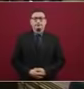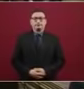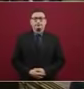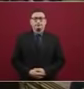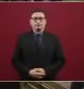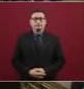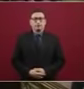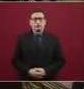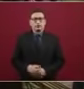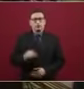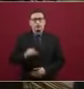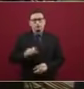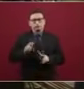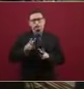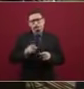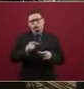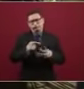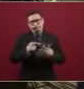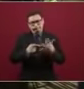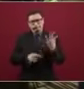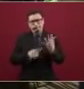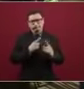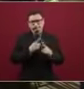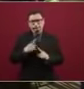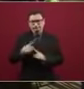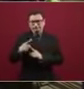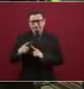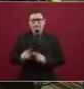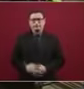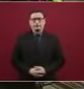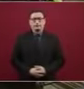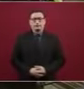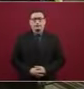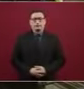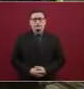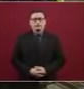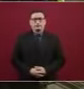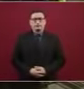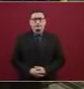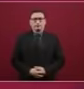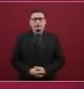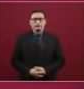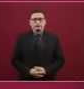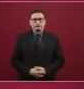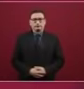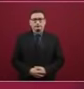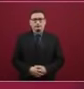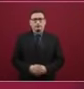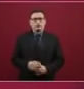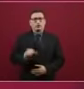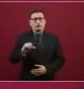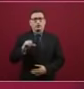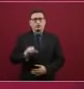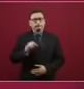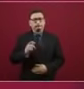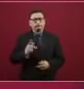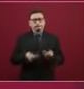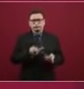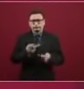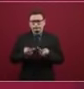tratar asuntos generales, abrir la sesión de preguntas